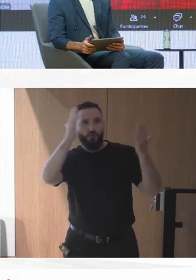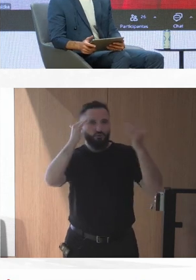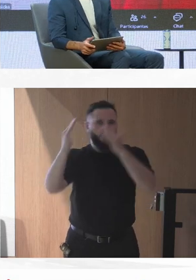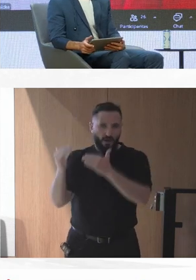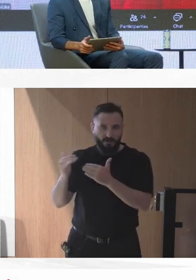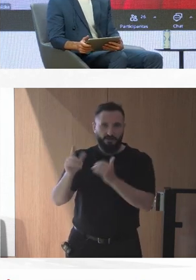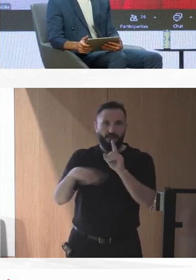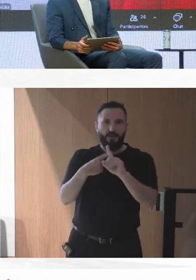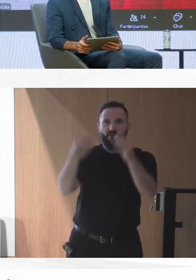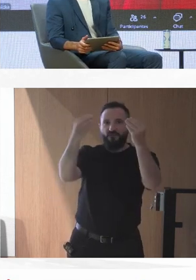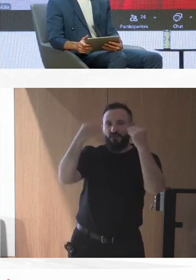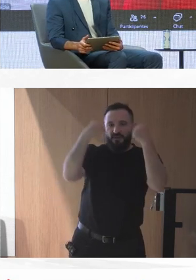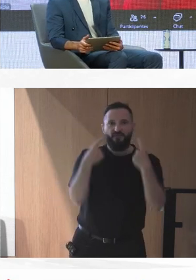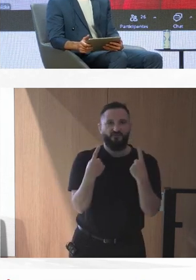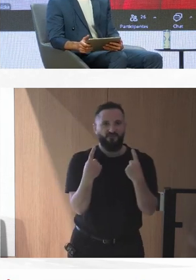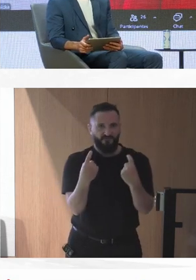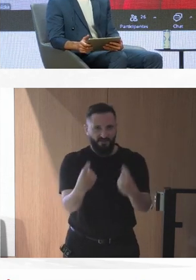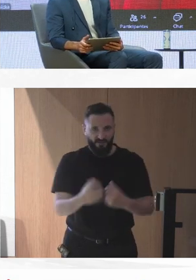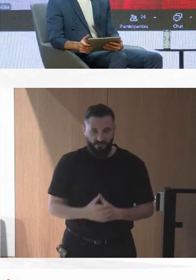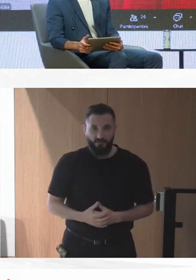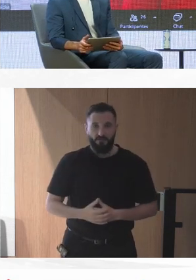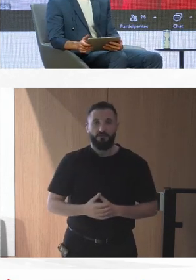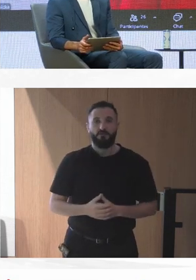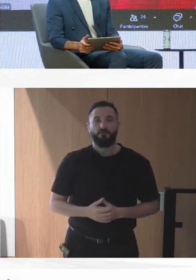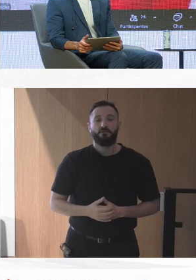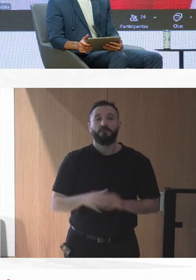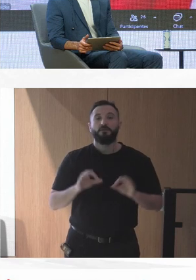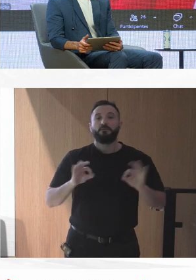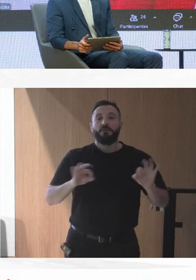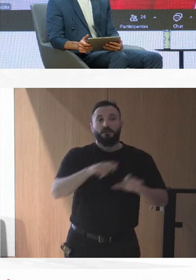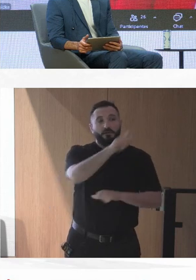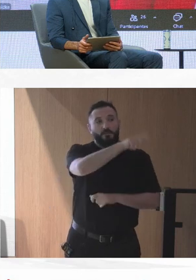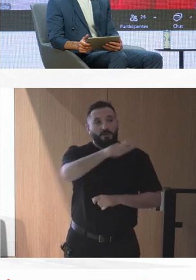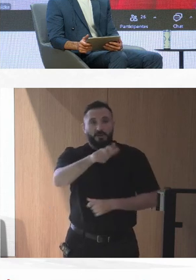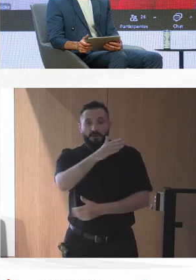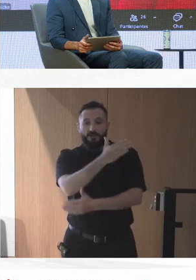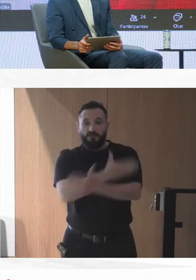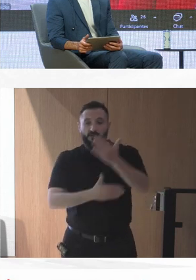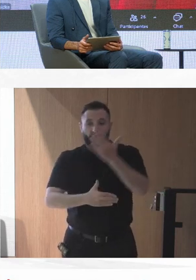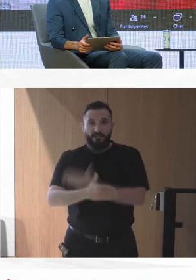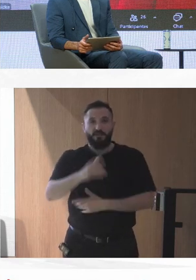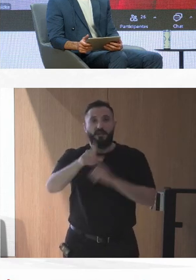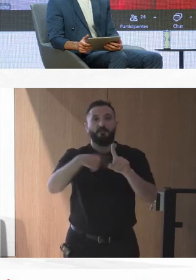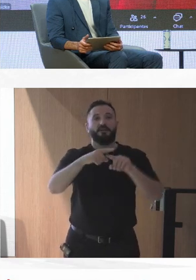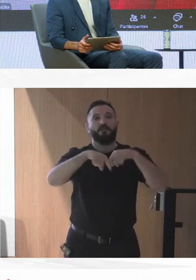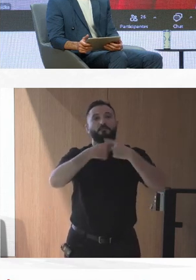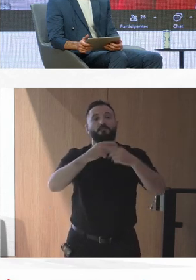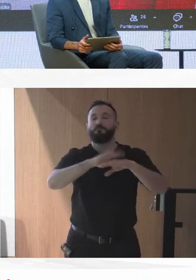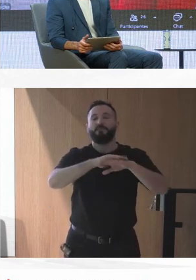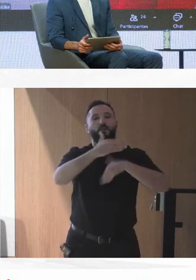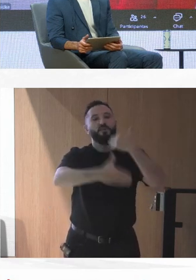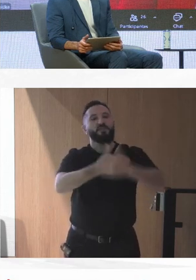de formación también con respecto a las personas con discapacidad y los procedimientos, así que